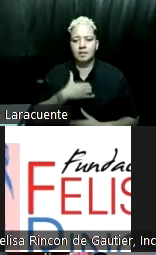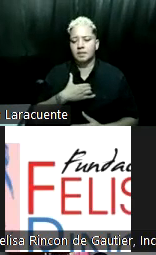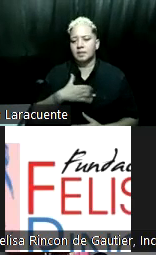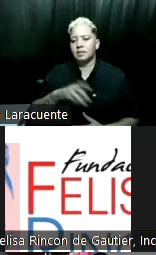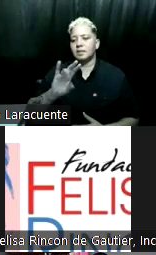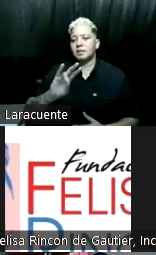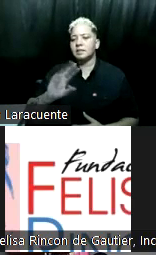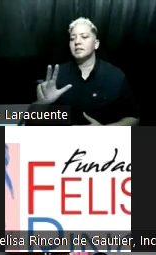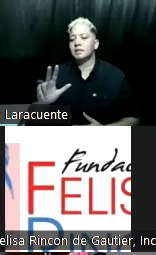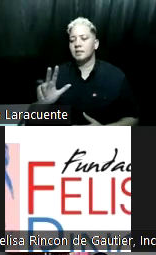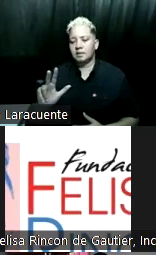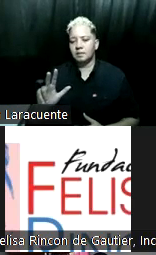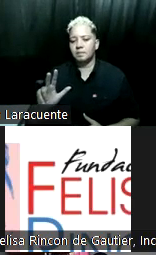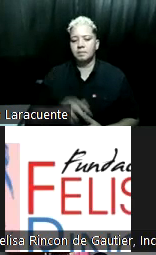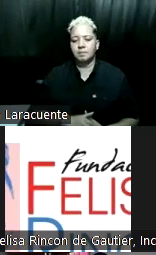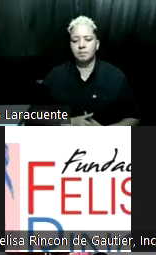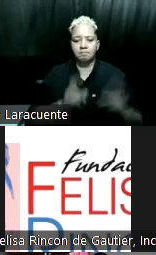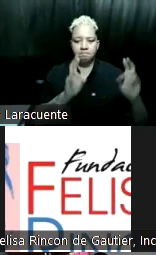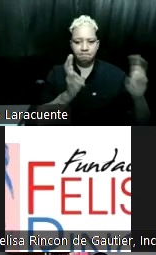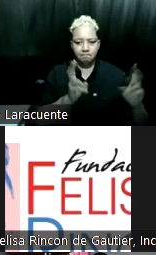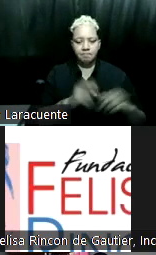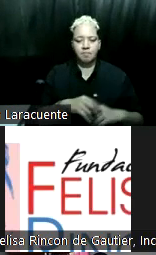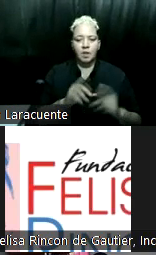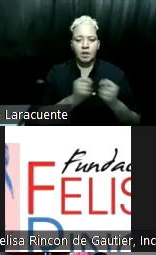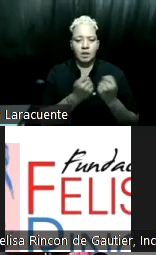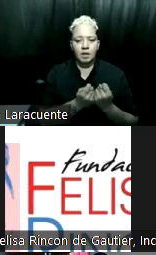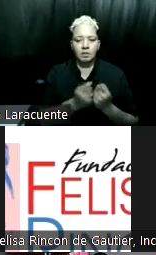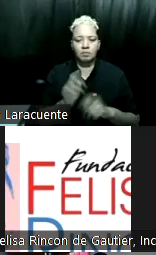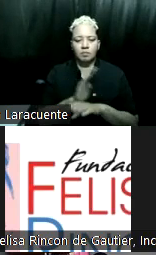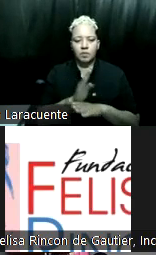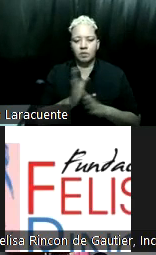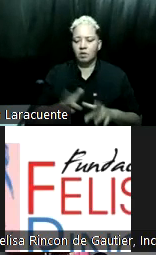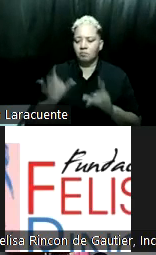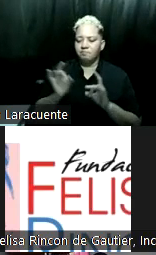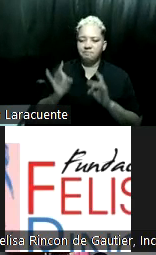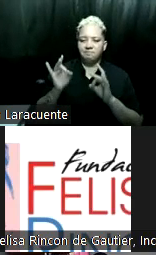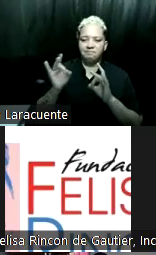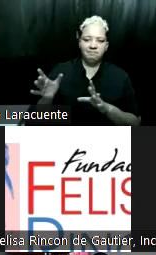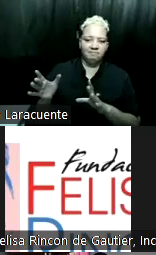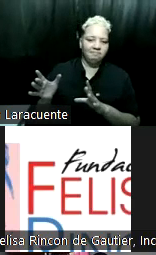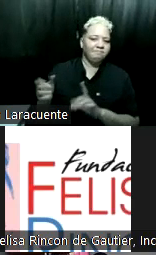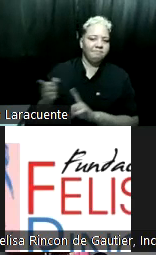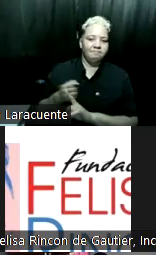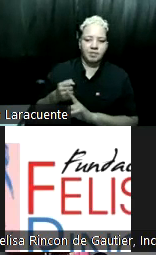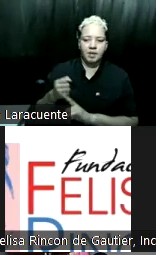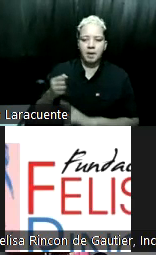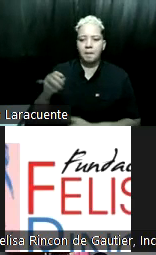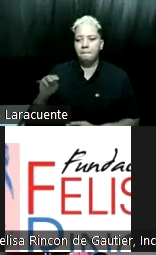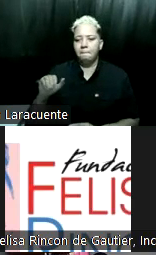73, donde, y cito, la selección boricua fue menospreciada y maltratada en Madrid.